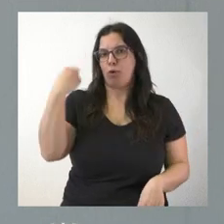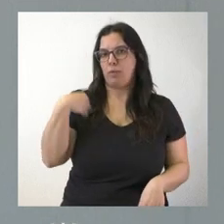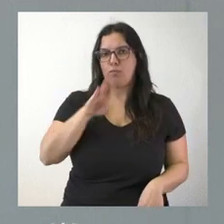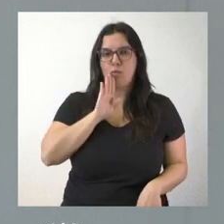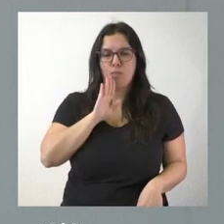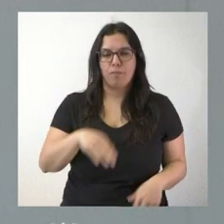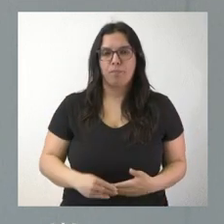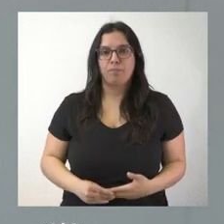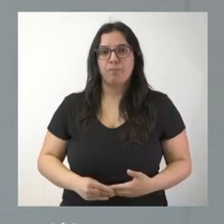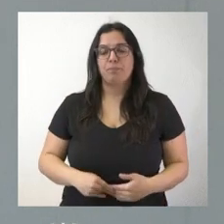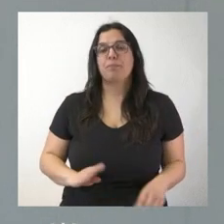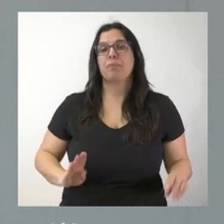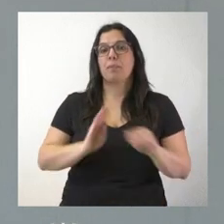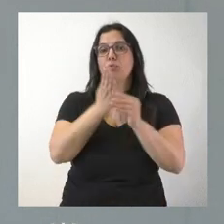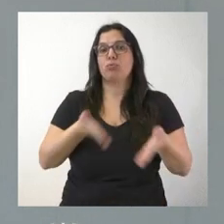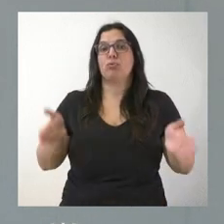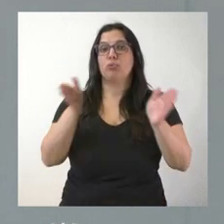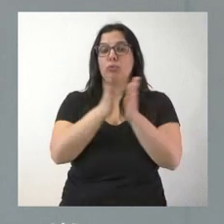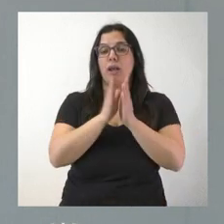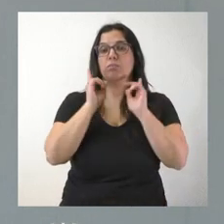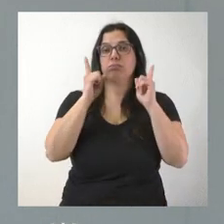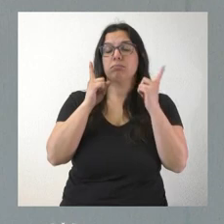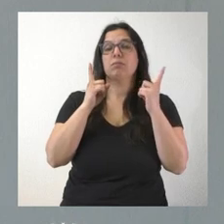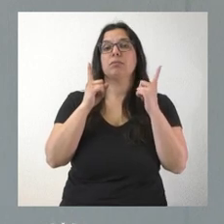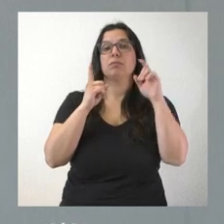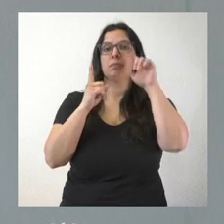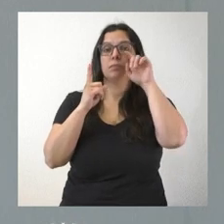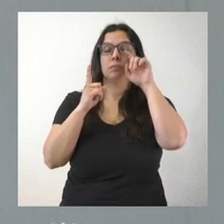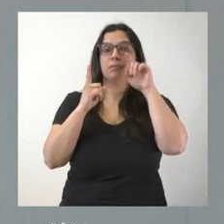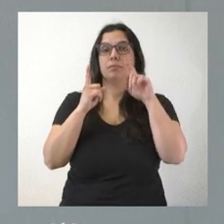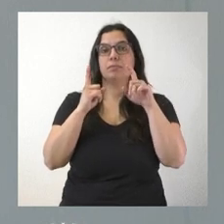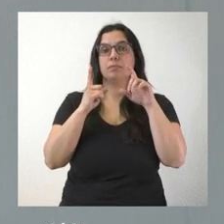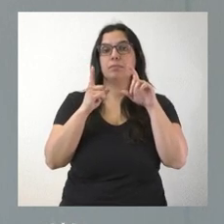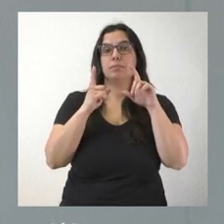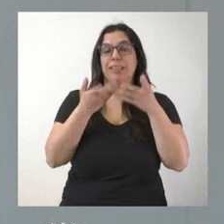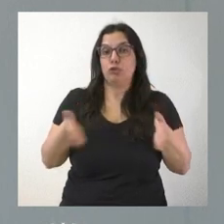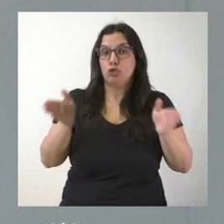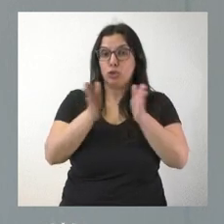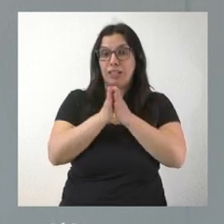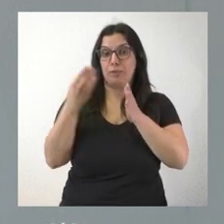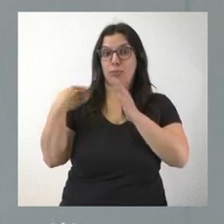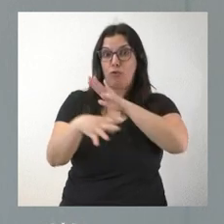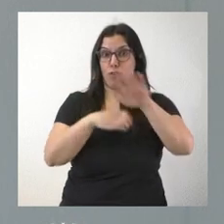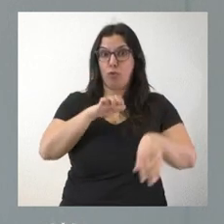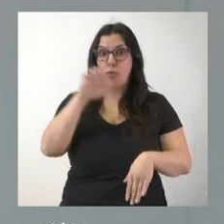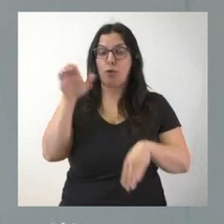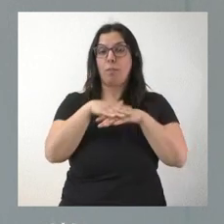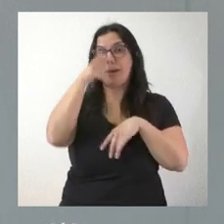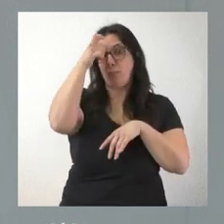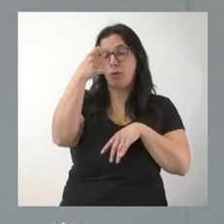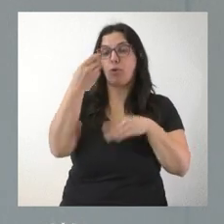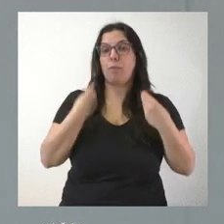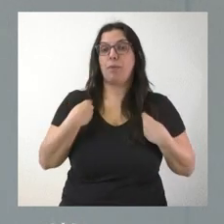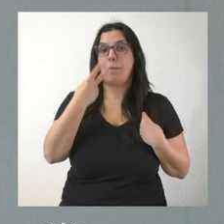la inversión global que está prevista con cargo a estos fondos europeos de la nueva generación para municipios de más de 20.000 habitantes